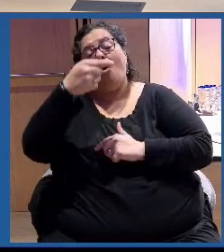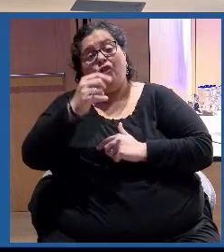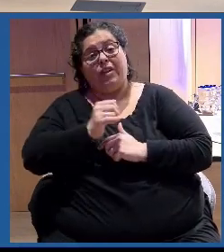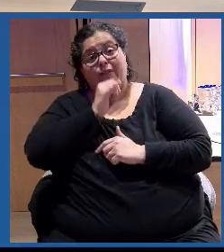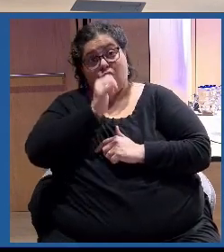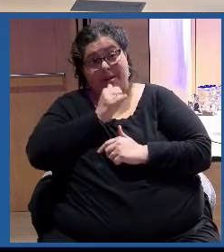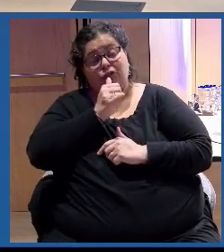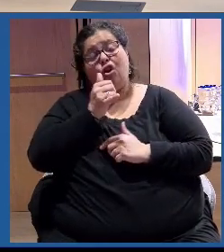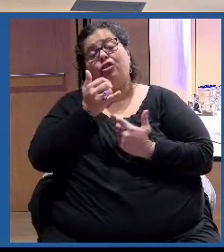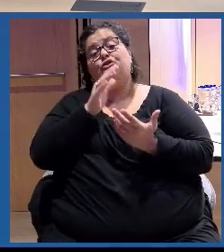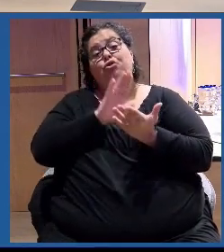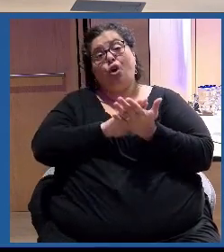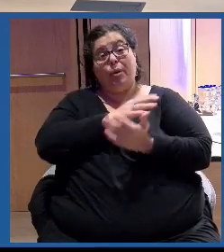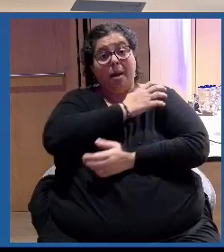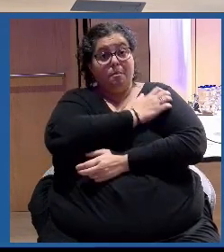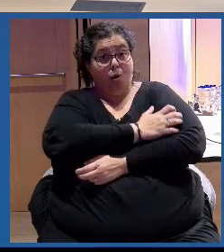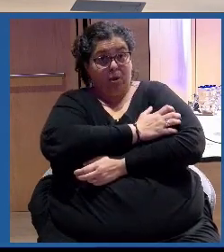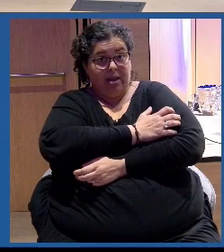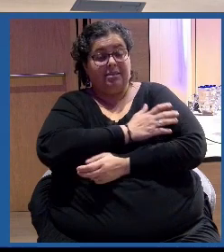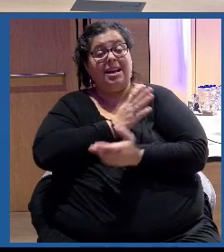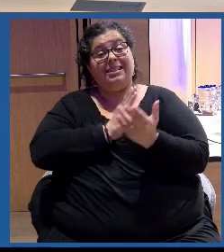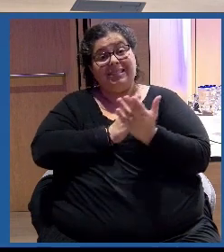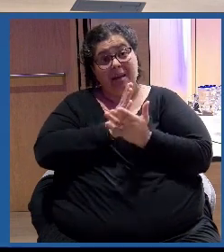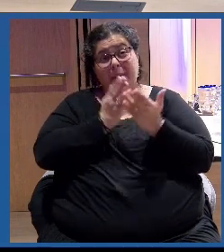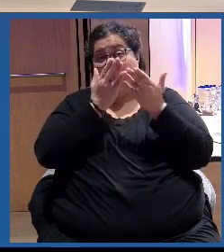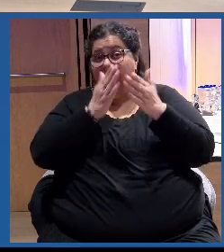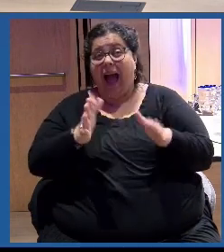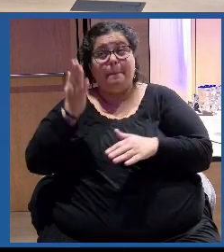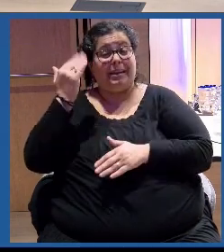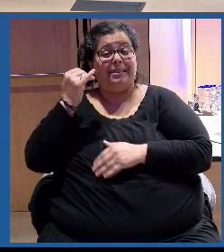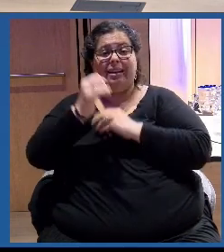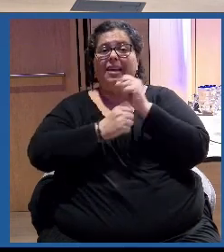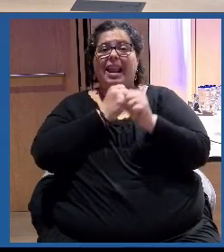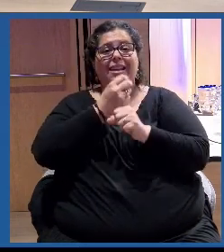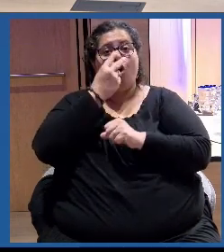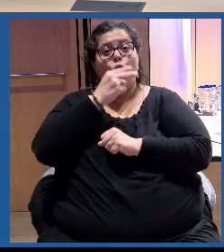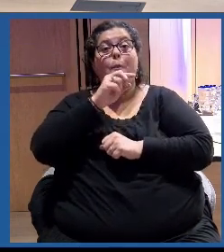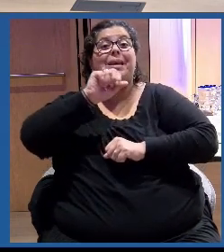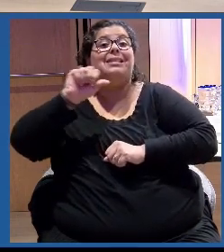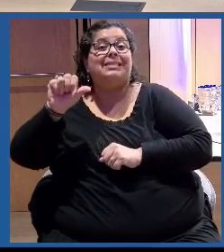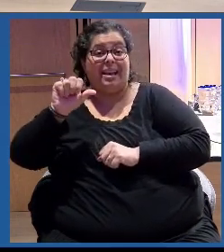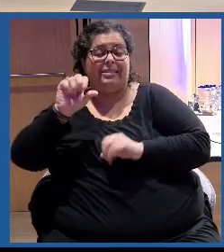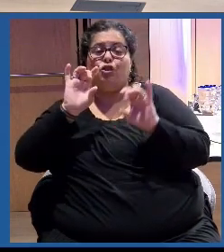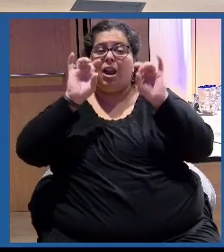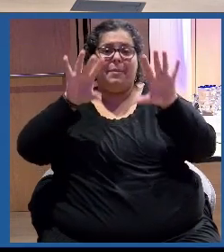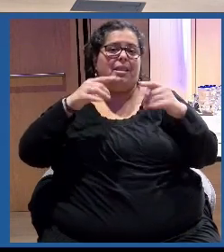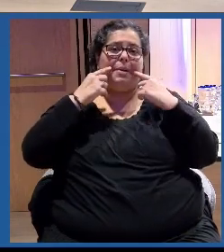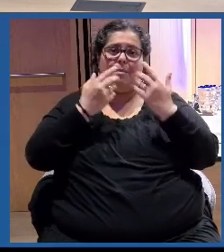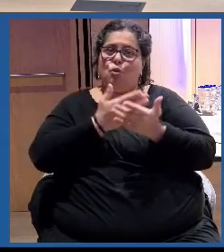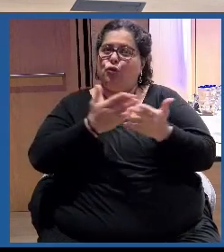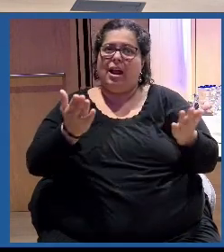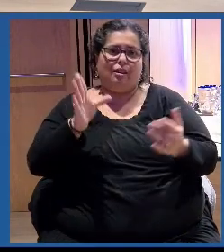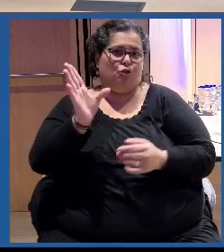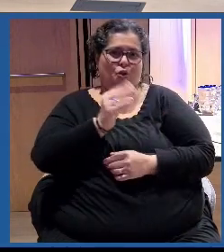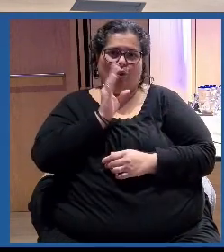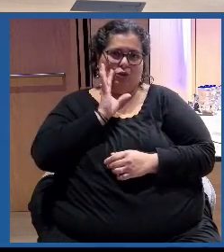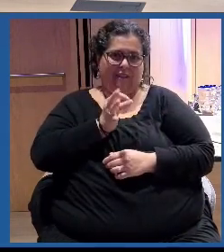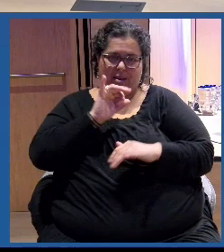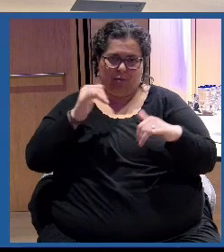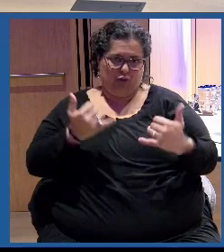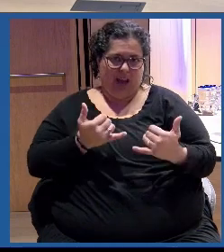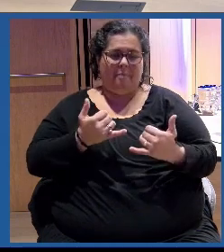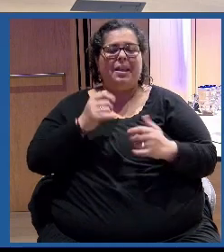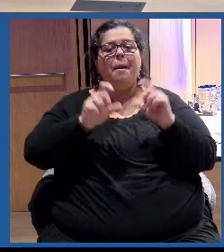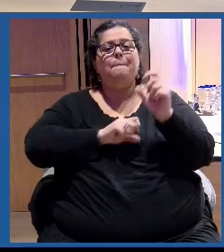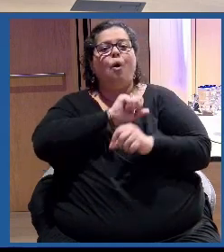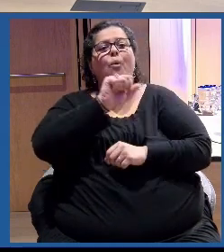de pobreza siempre a partir del año 2006, porque como les dije, bueno, nada, es para mostrar lo que ya todos sabemos, que la población